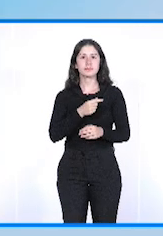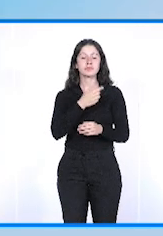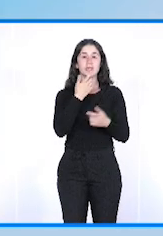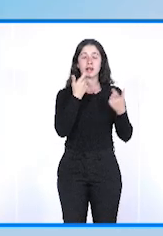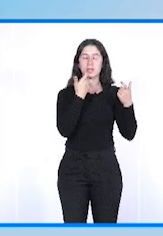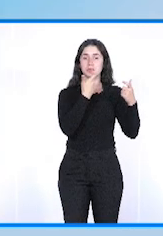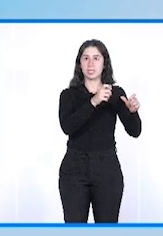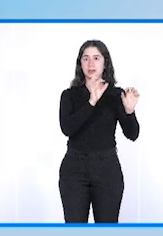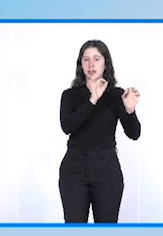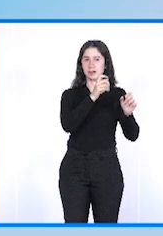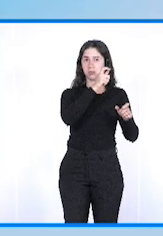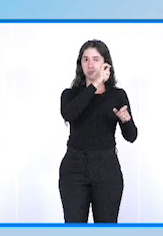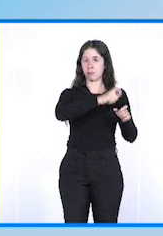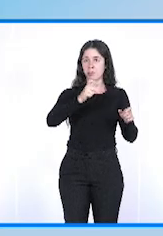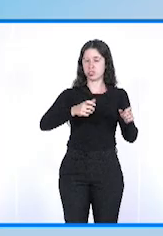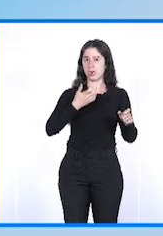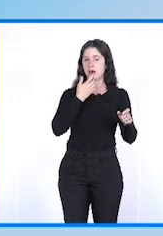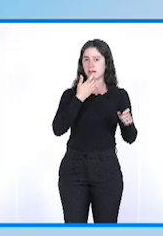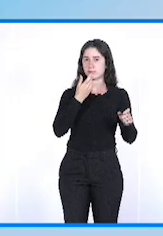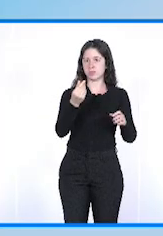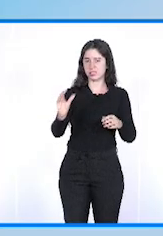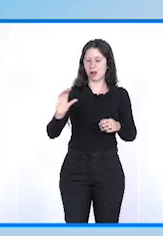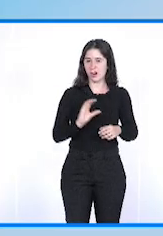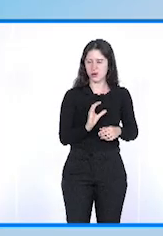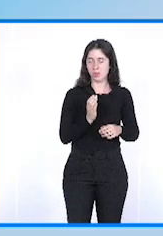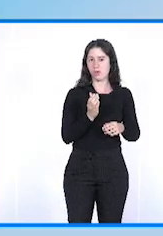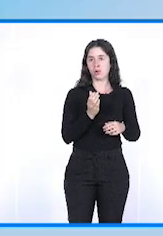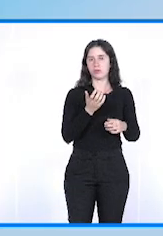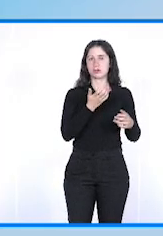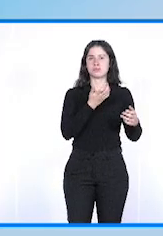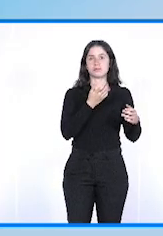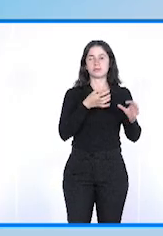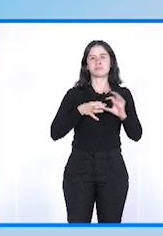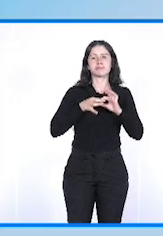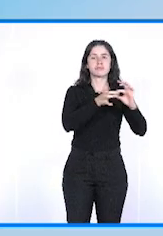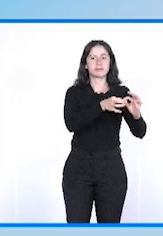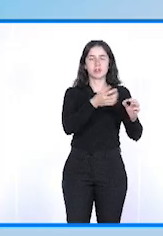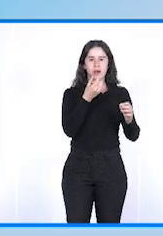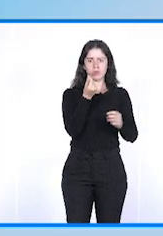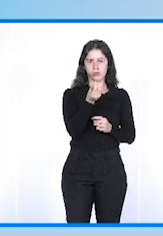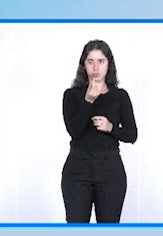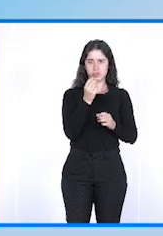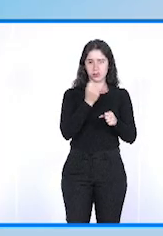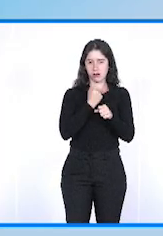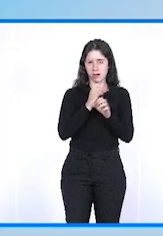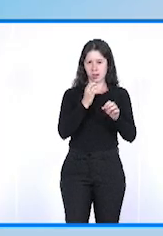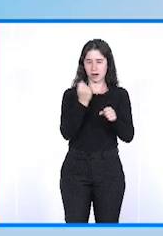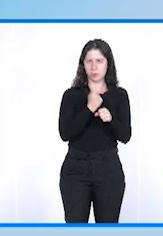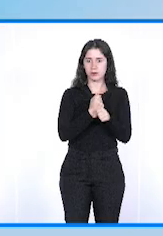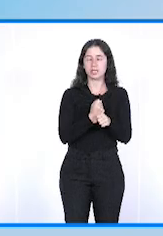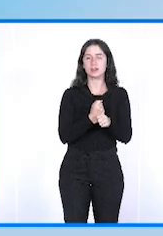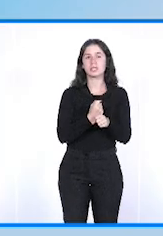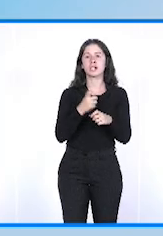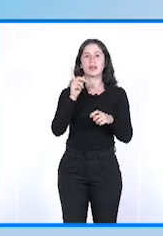parte de personal que son todos los salarios bueno todo todo lo que va dentro del del coste laboral una parte